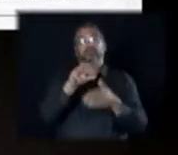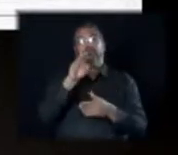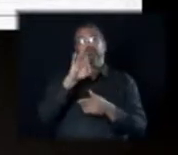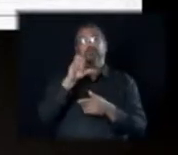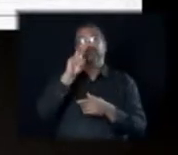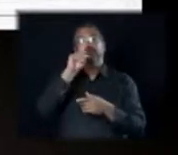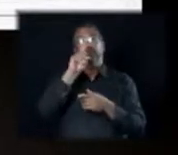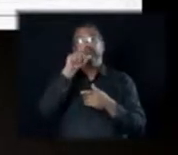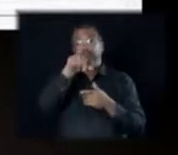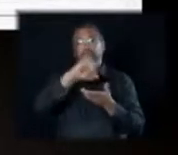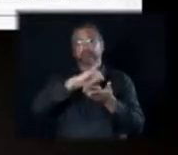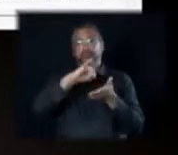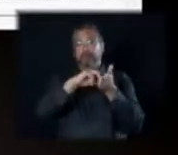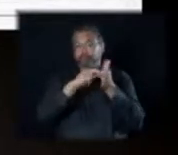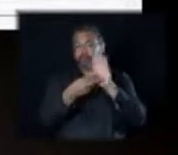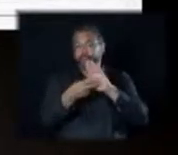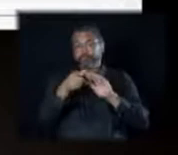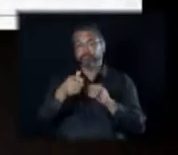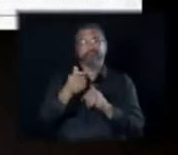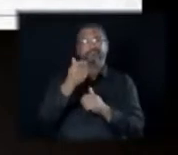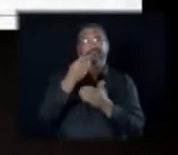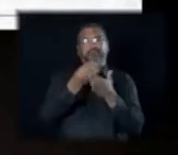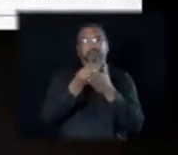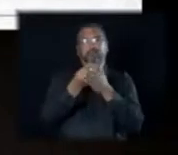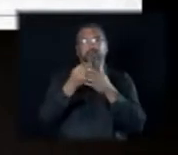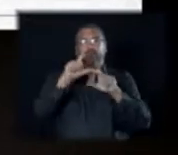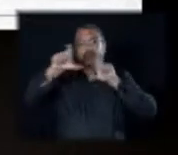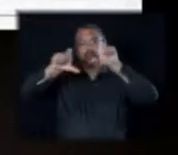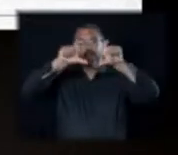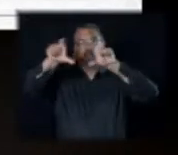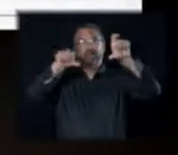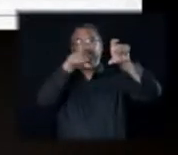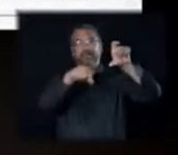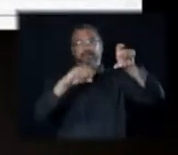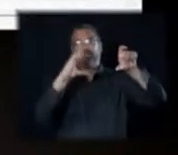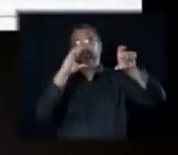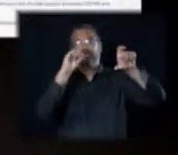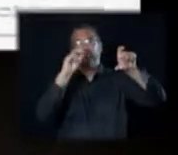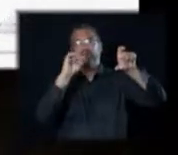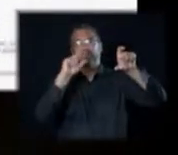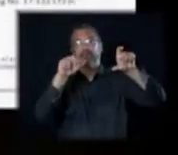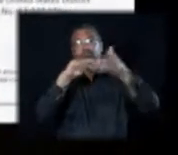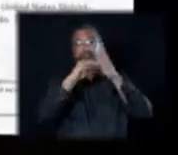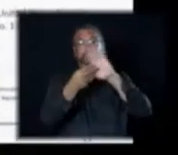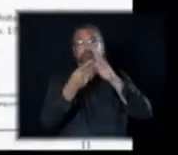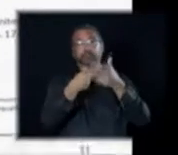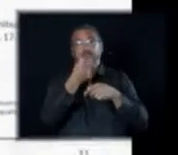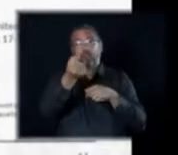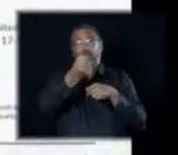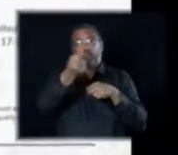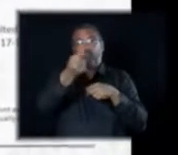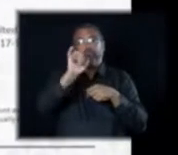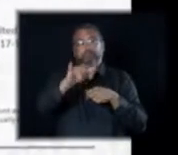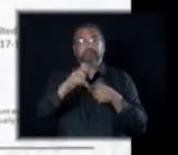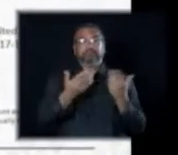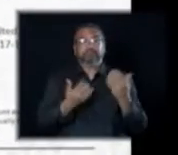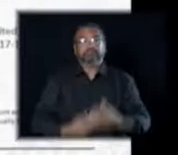de Mellon como cuidador de fideicomiso. Son cantidades depositadas para propósito de la